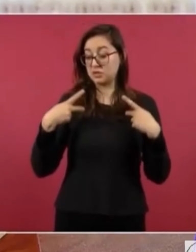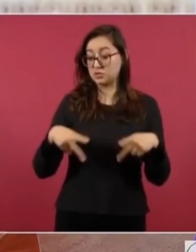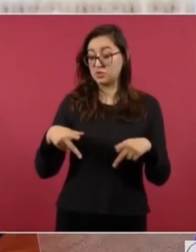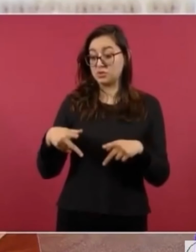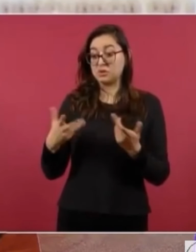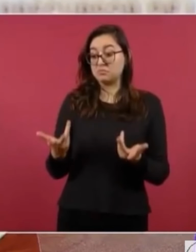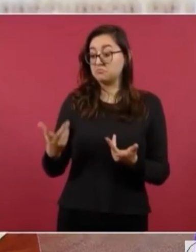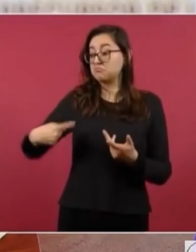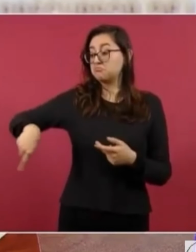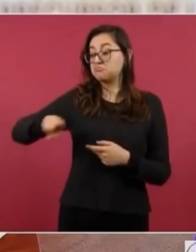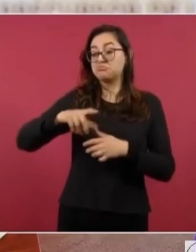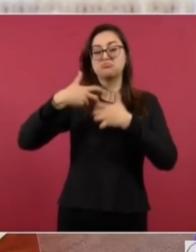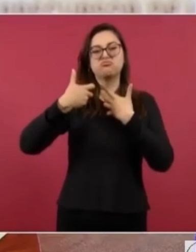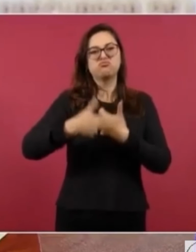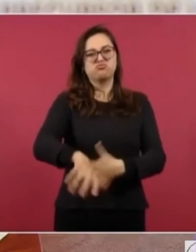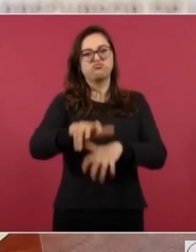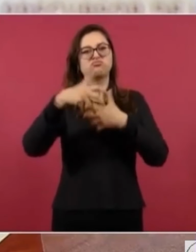sin conocimiento